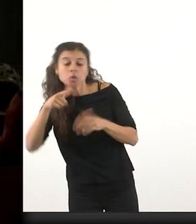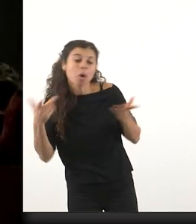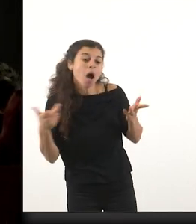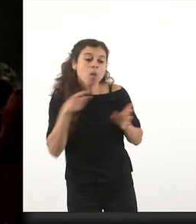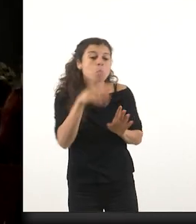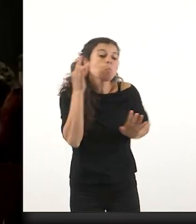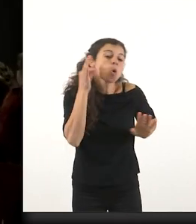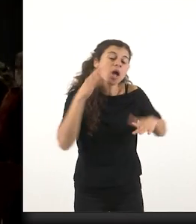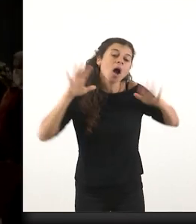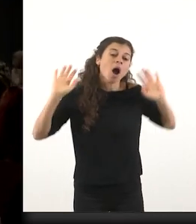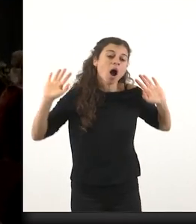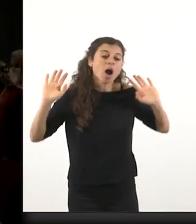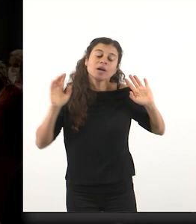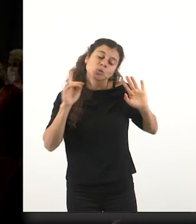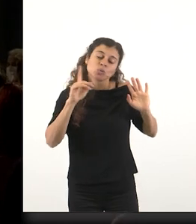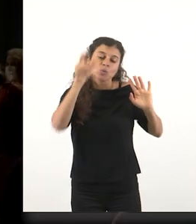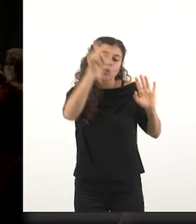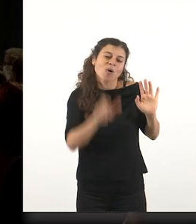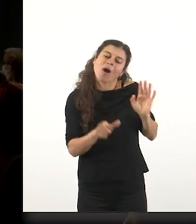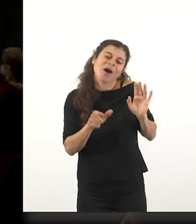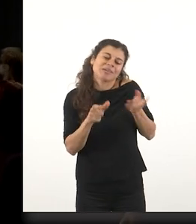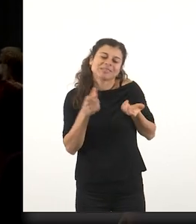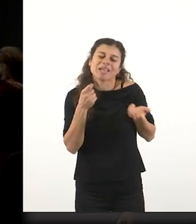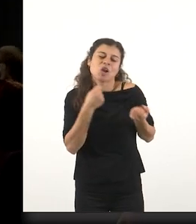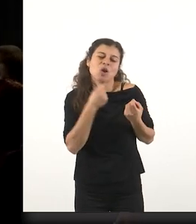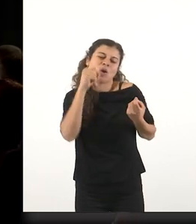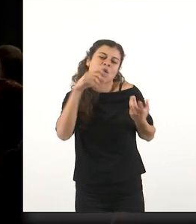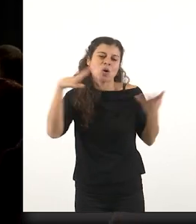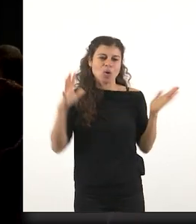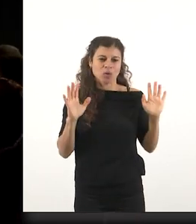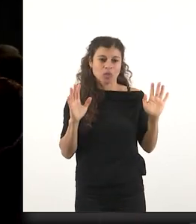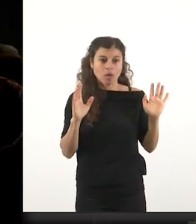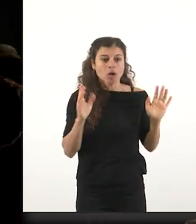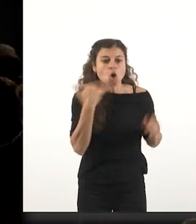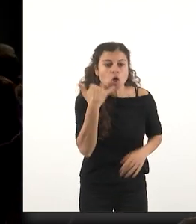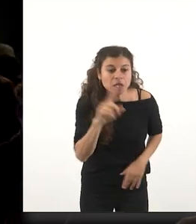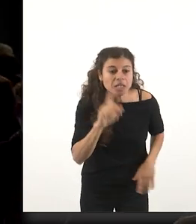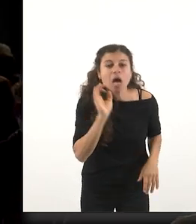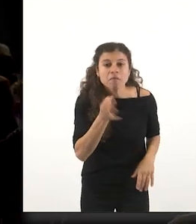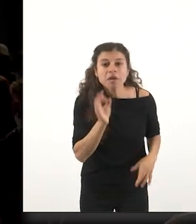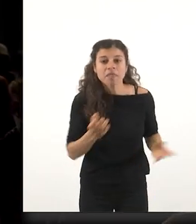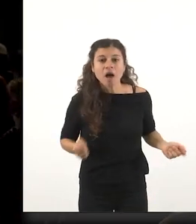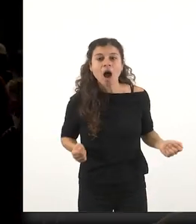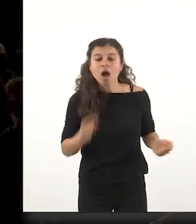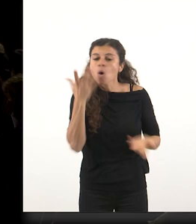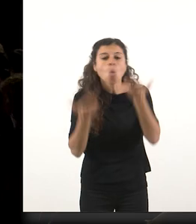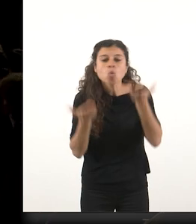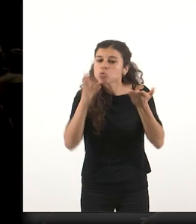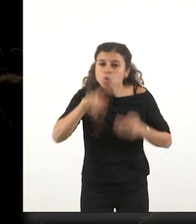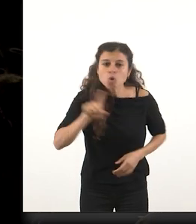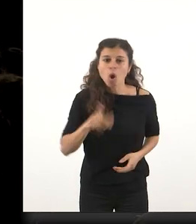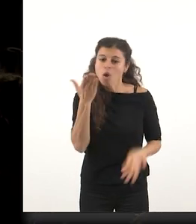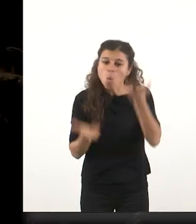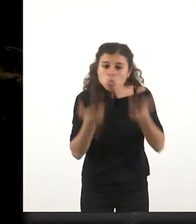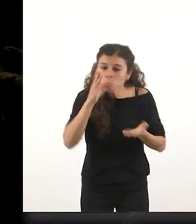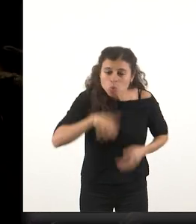tú eres mujer y eres un ser de luz, ¿eh? Y tú nunca, no te rías, nena, que es verdad. Eso es muy injusto, maestra, eso es muy injusto,